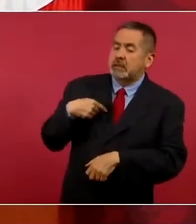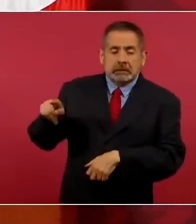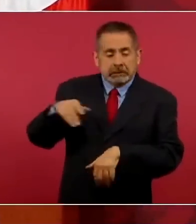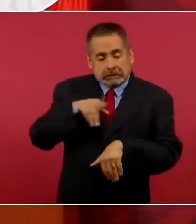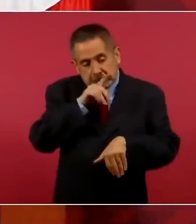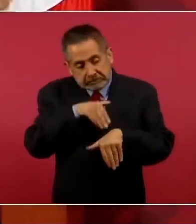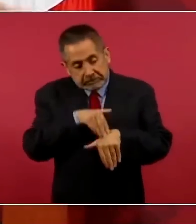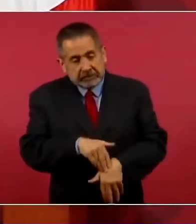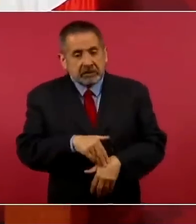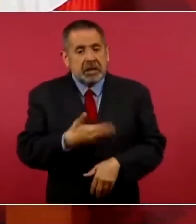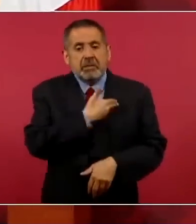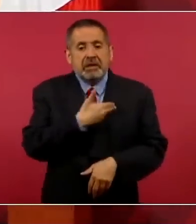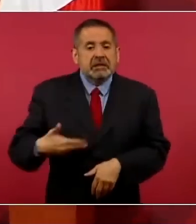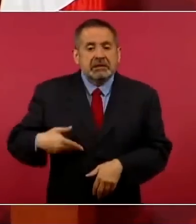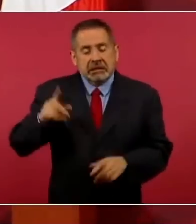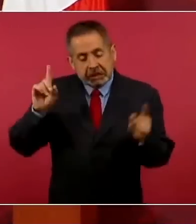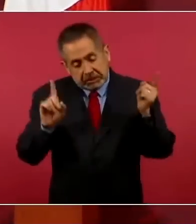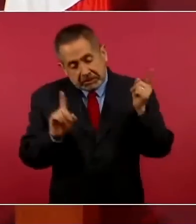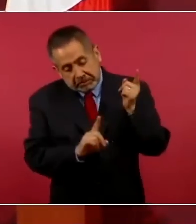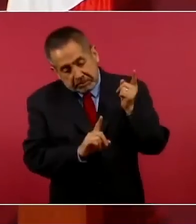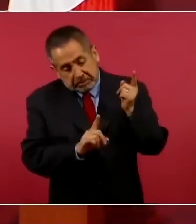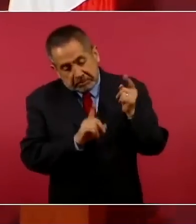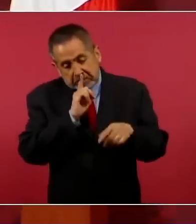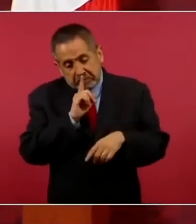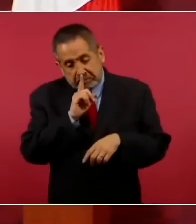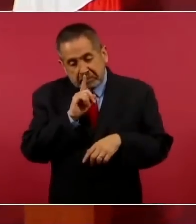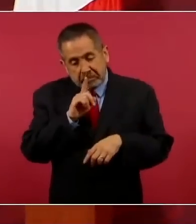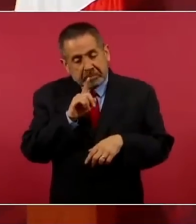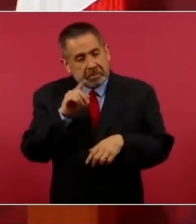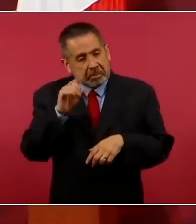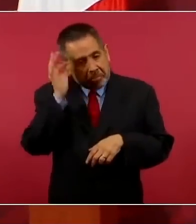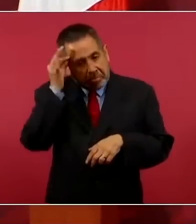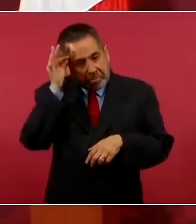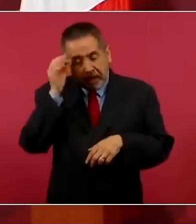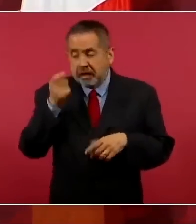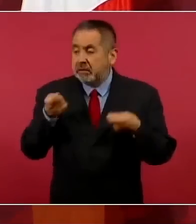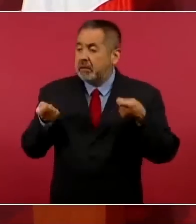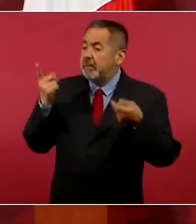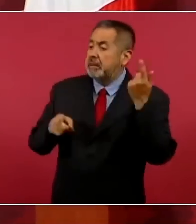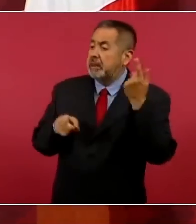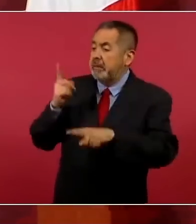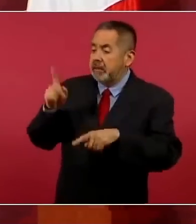Y ya el presidente es un pelele